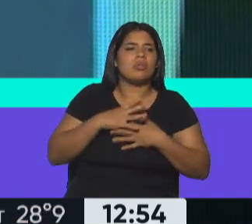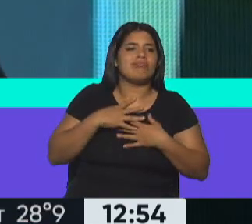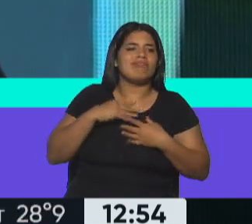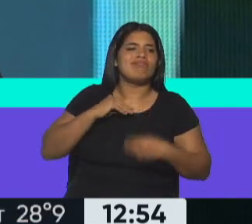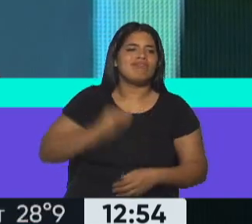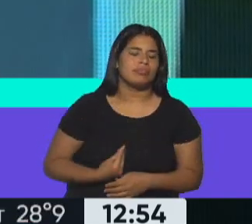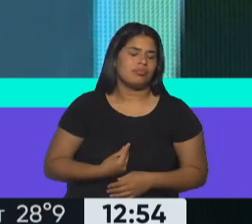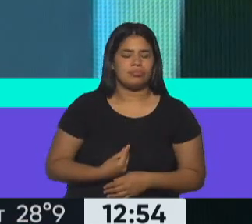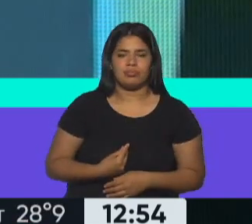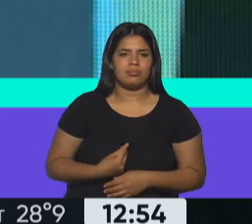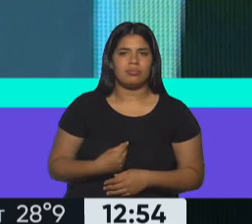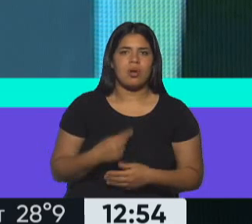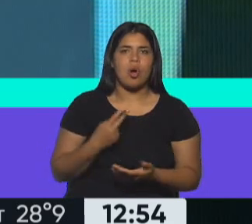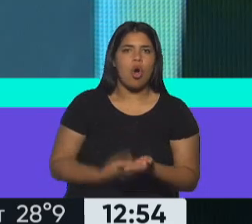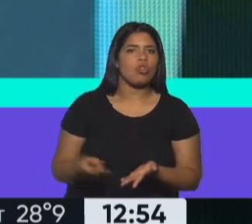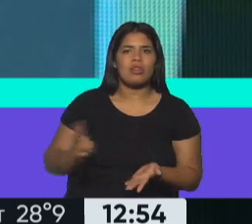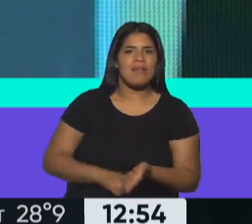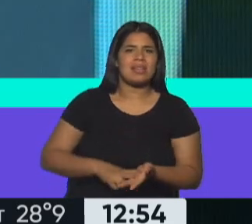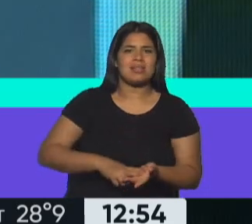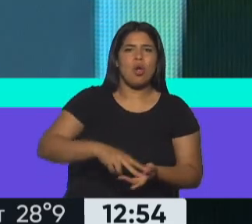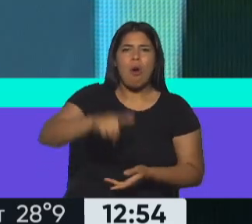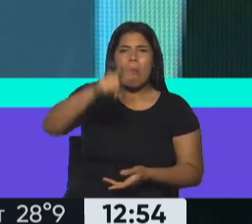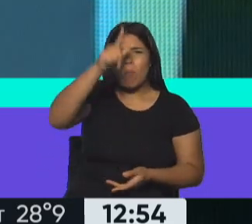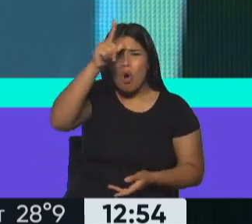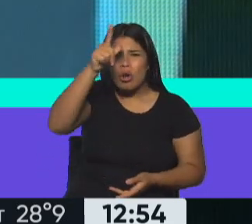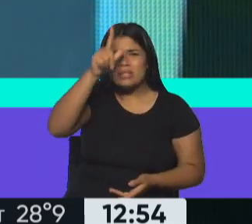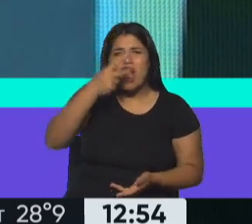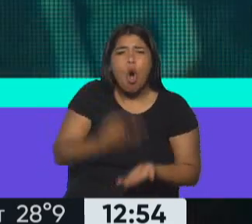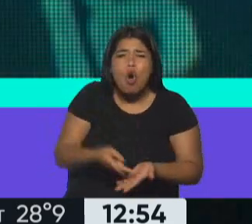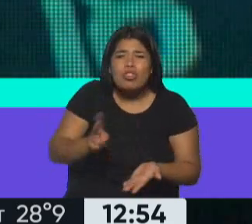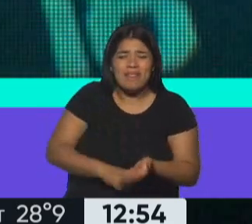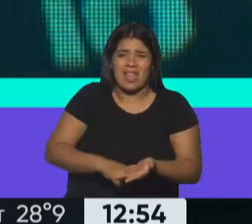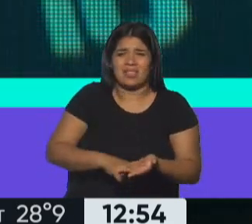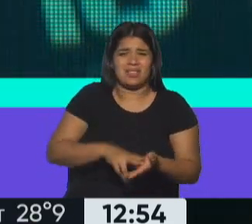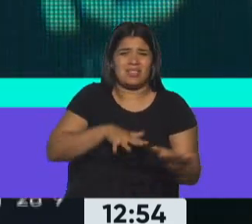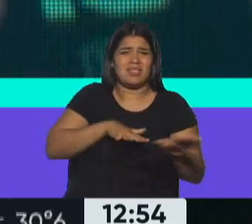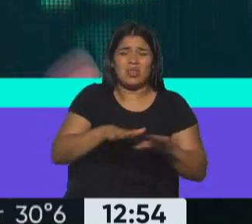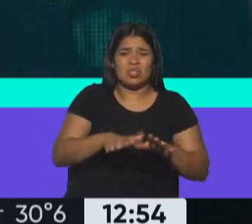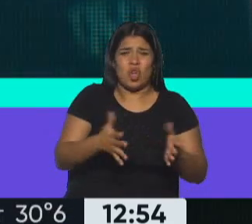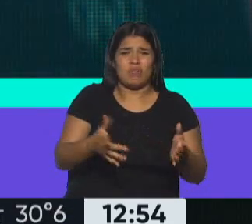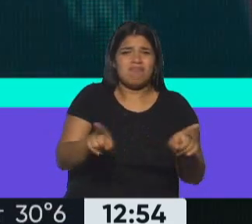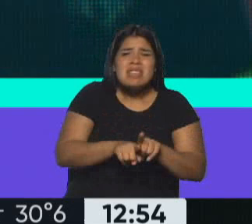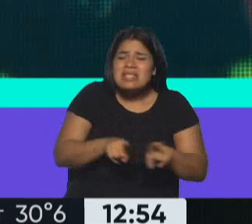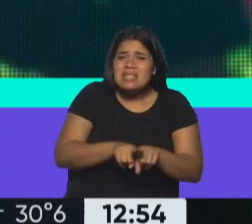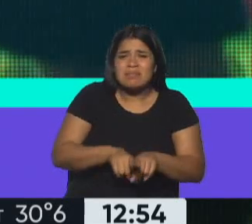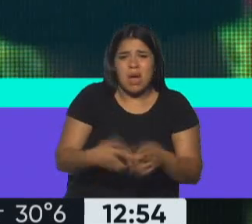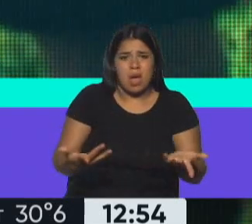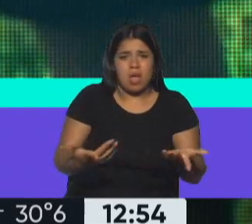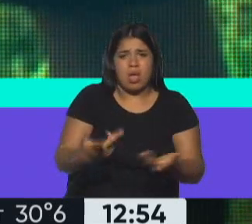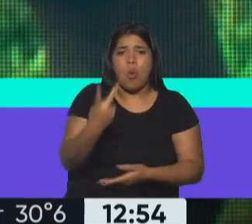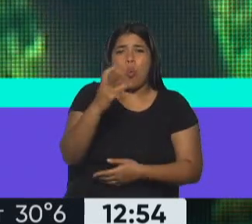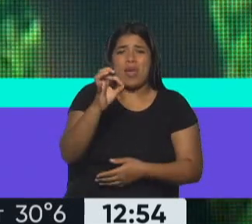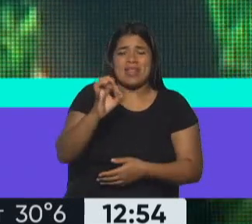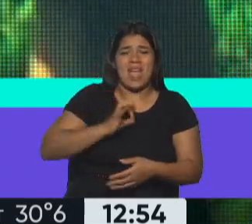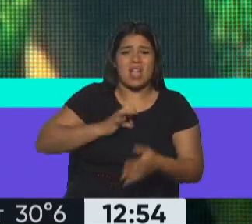uniformados estén metidos en semejante de lo que te pasó a vos se le vuelve a pasar